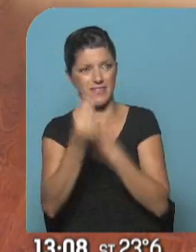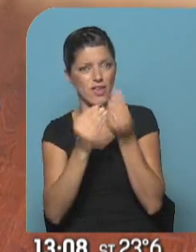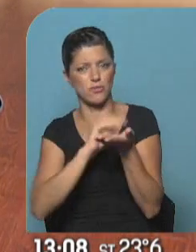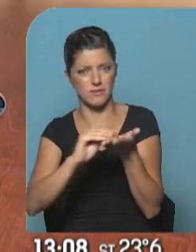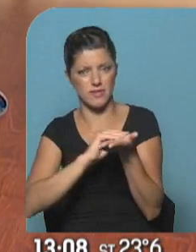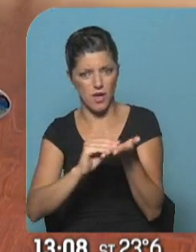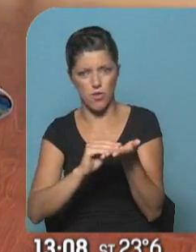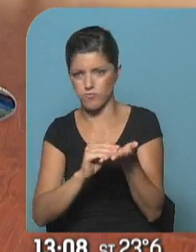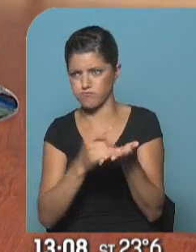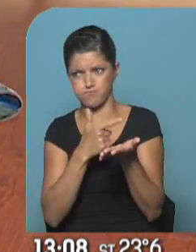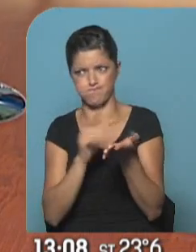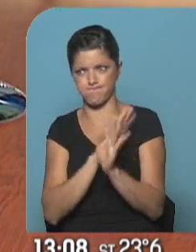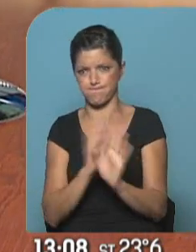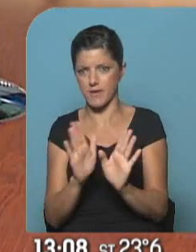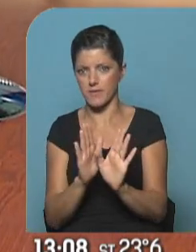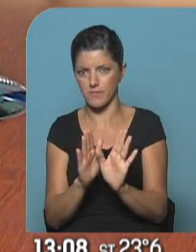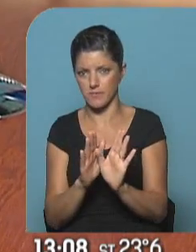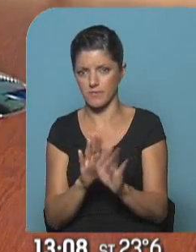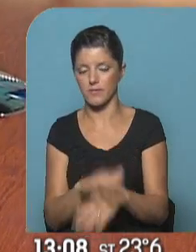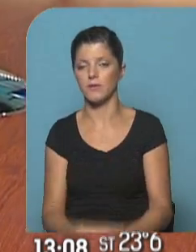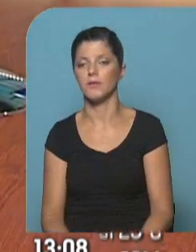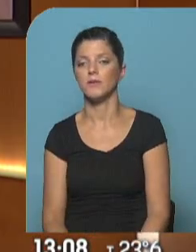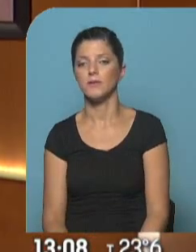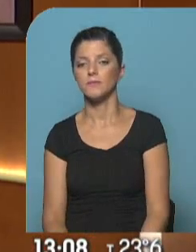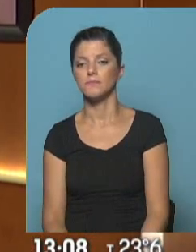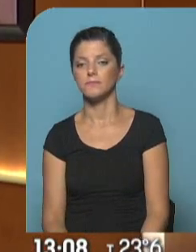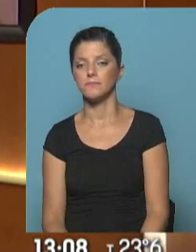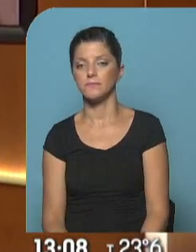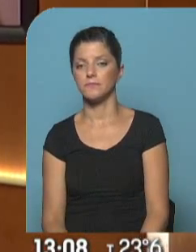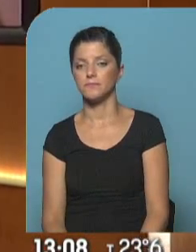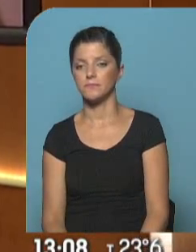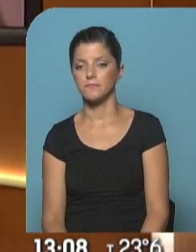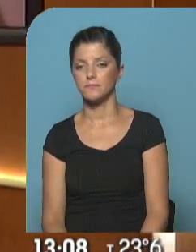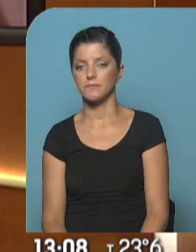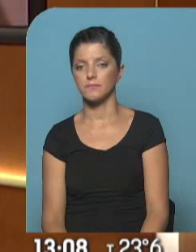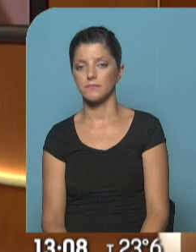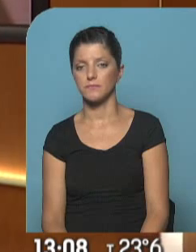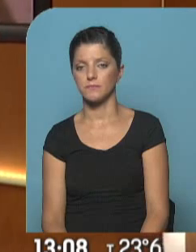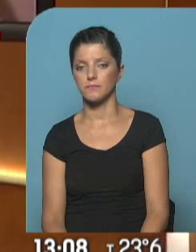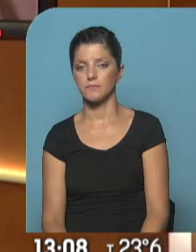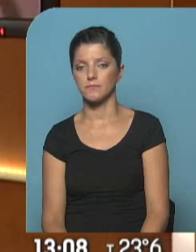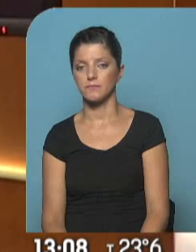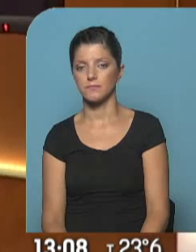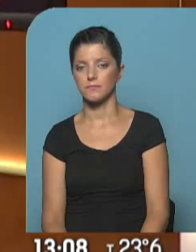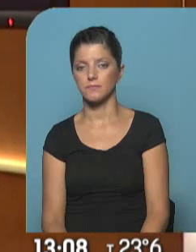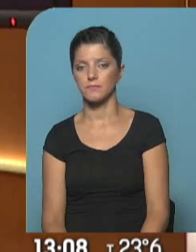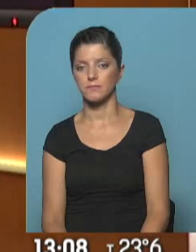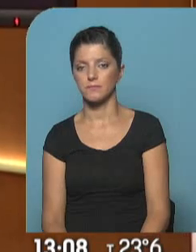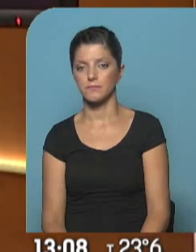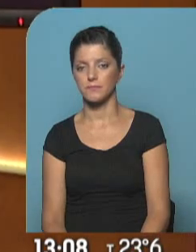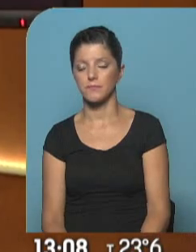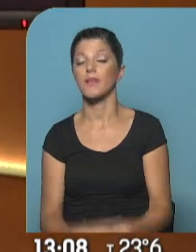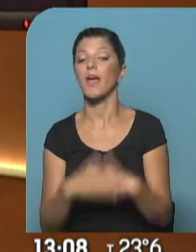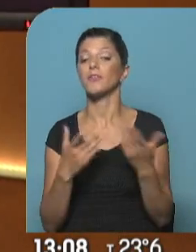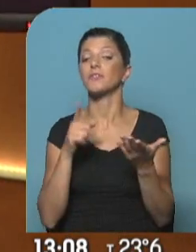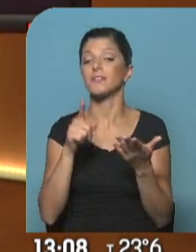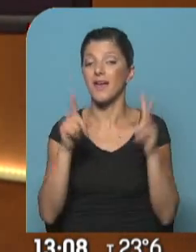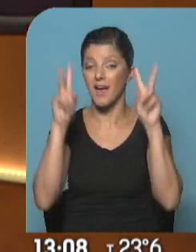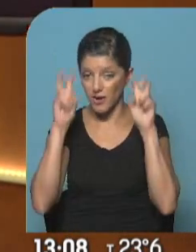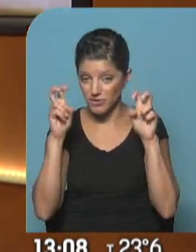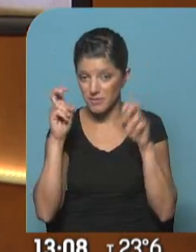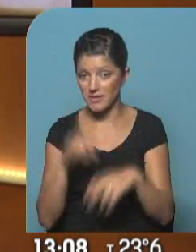de noviembre, va a ser cada vez más directa empresario-empleado, ¿no? Entonces, para los sindicatos se queda sin protección. Pero,